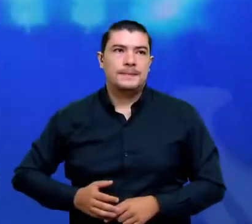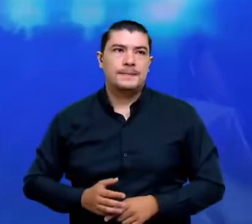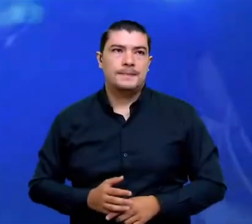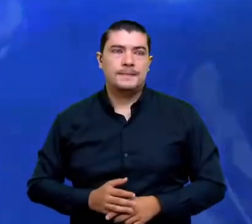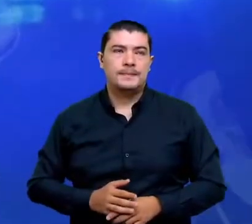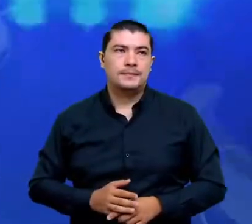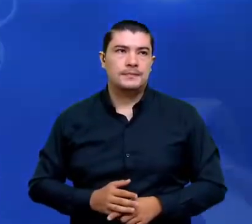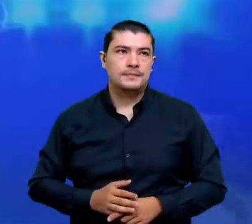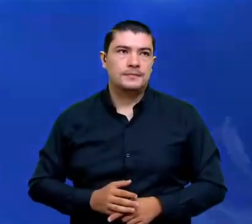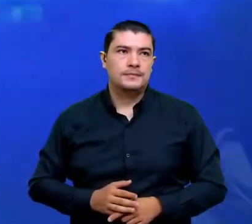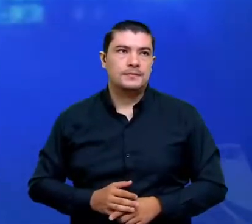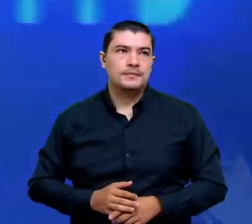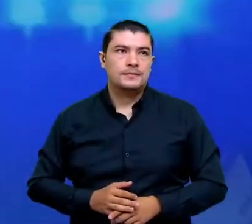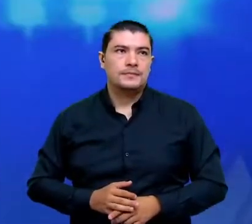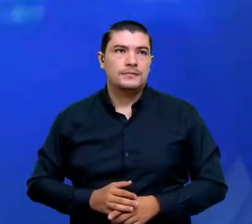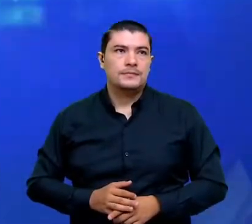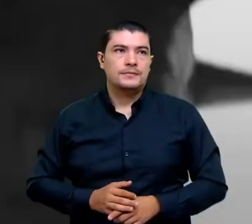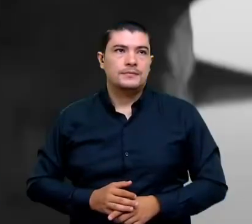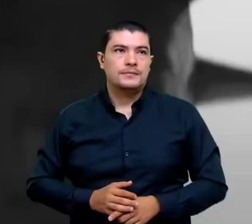ah